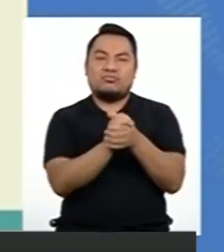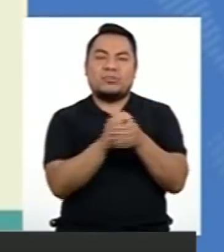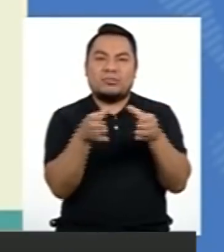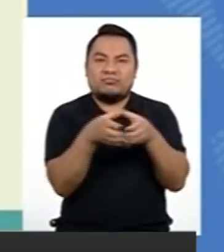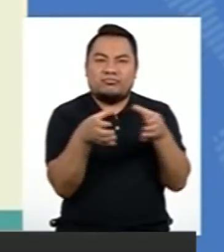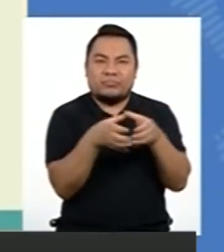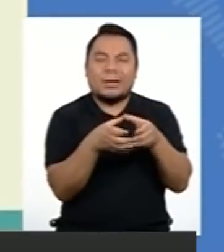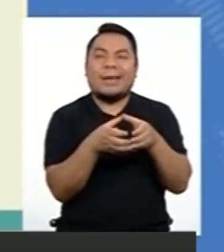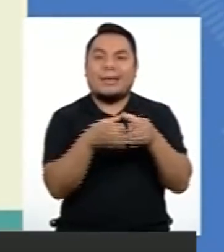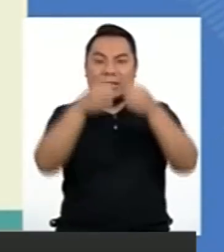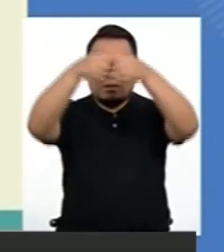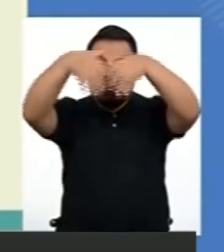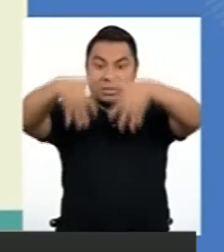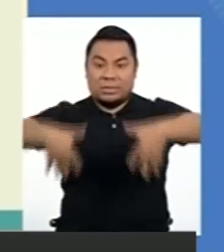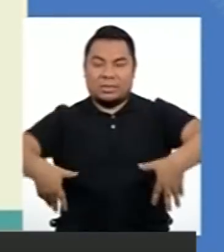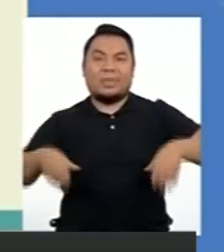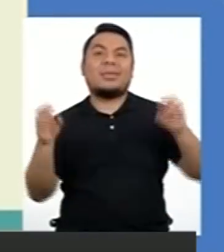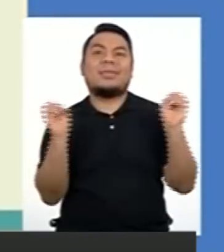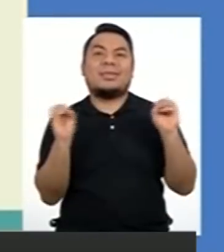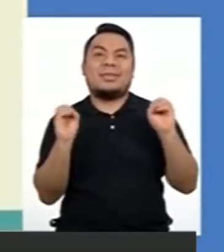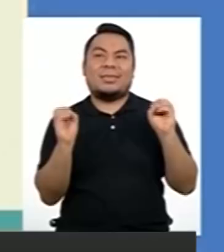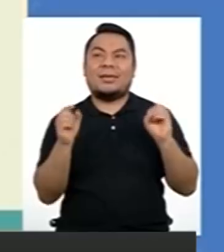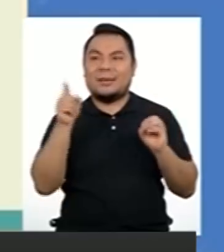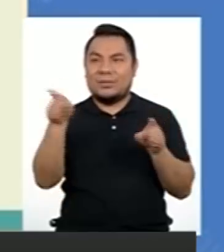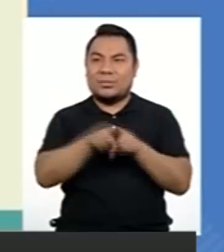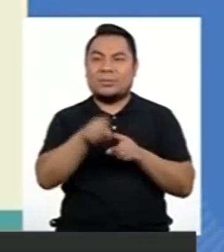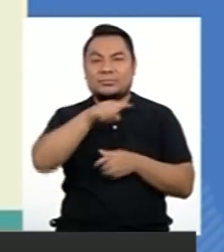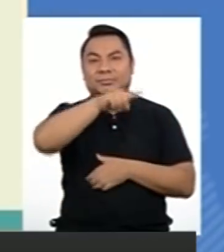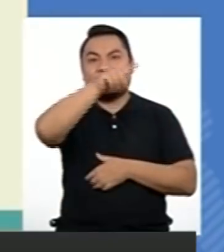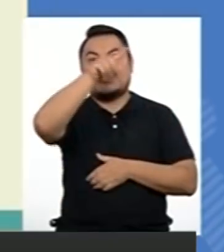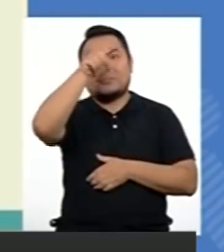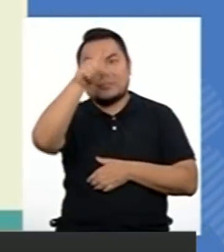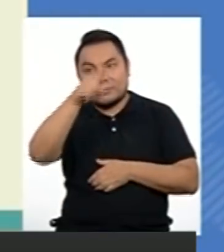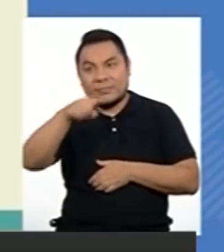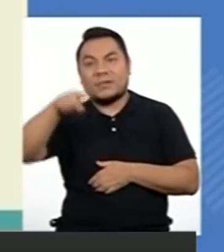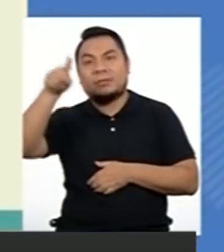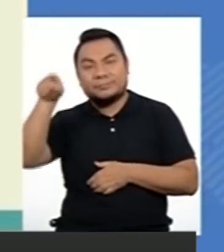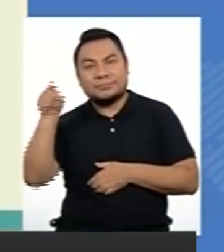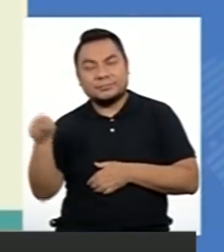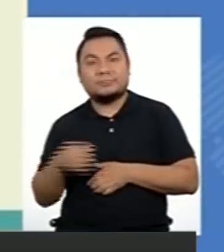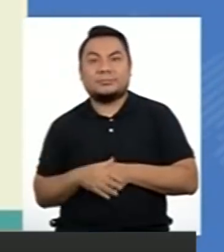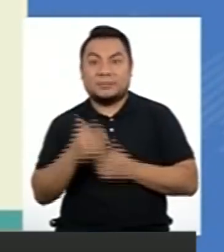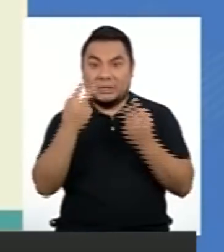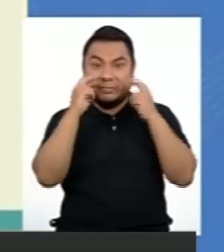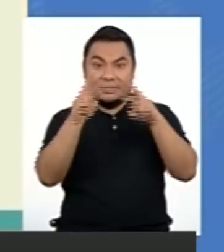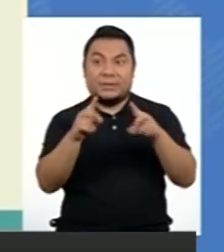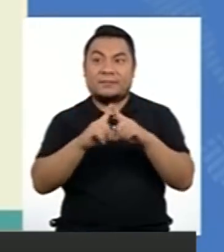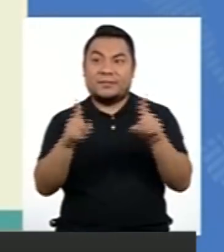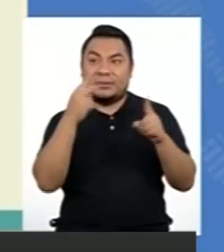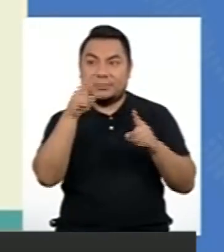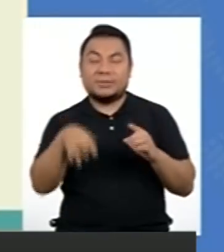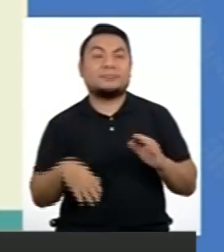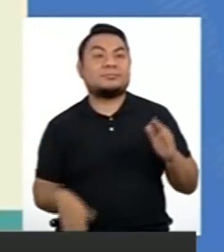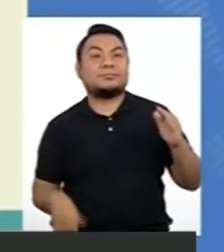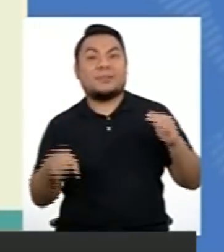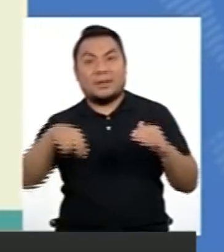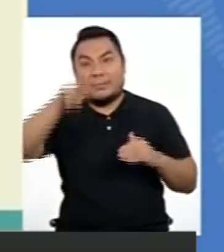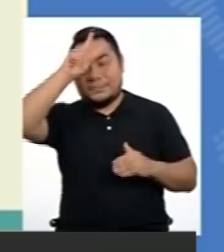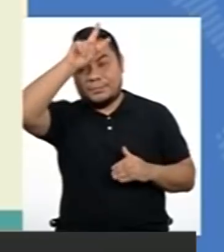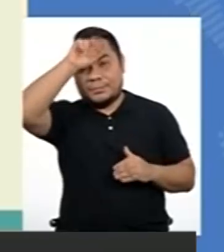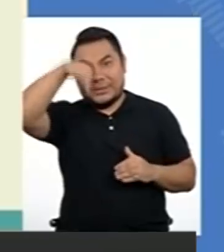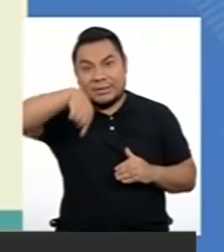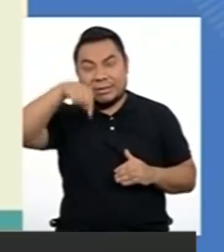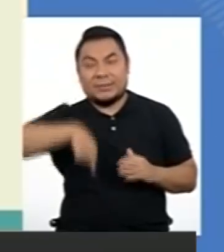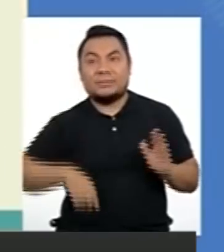día se ha expuesto en el foro del Acuerdo Nacional. Y ahí pueden ver las diferentes etapas en las que